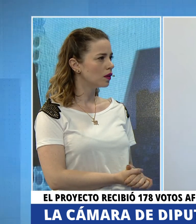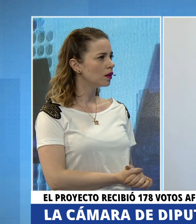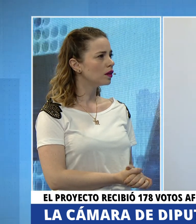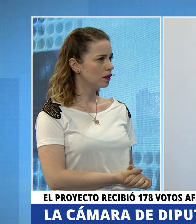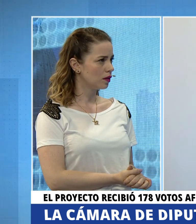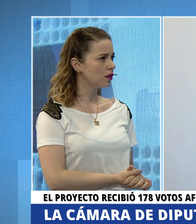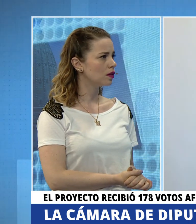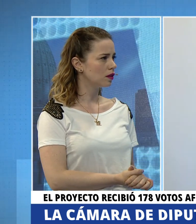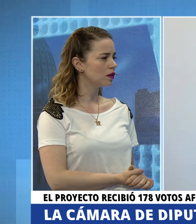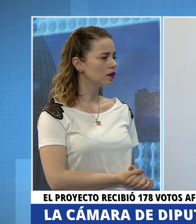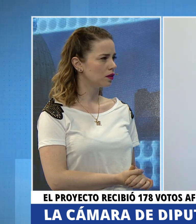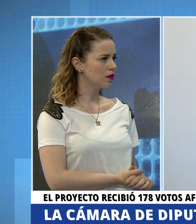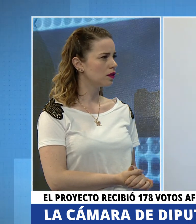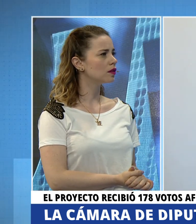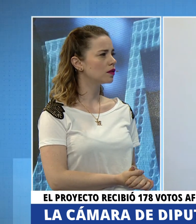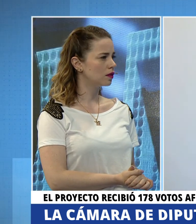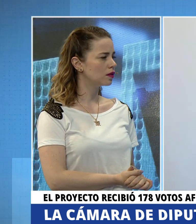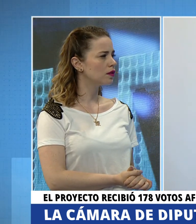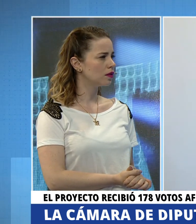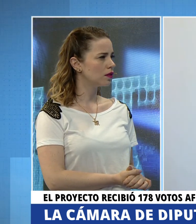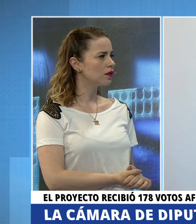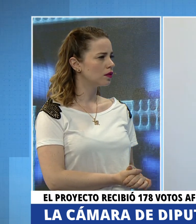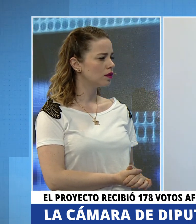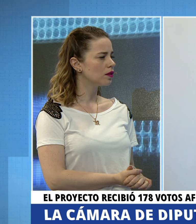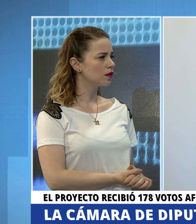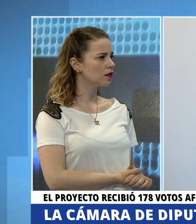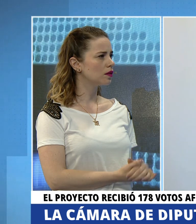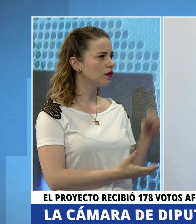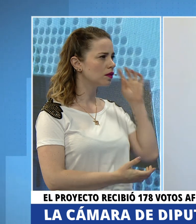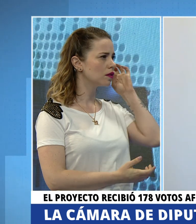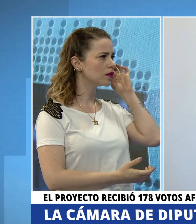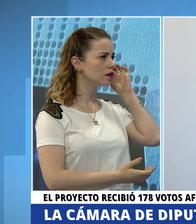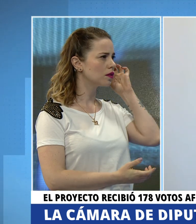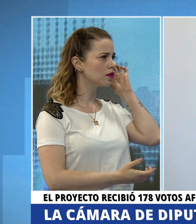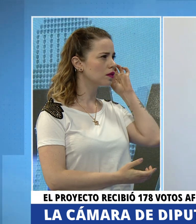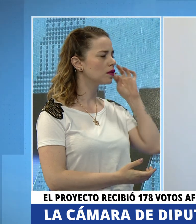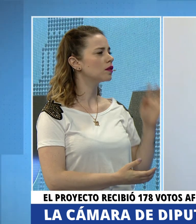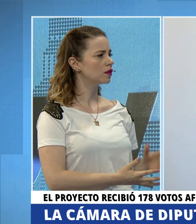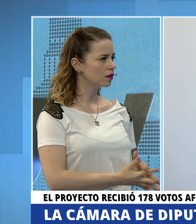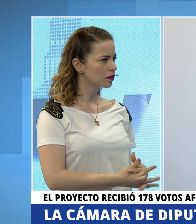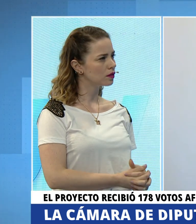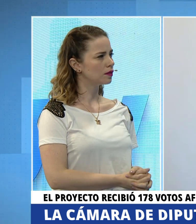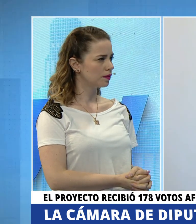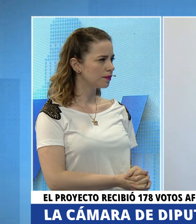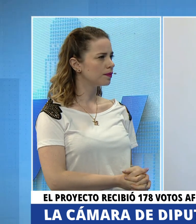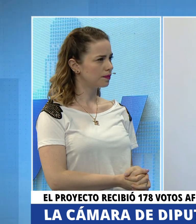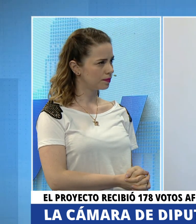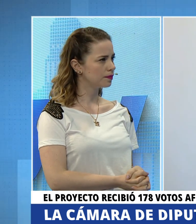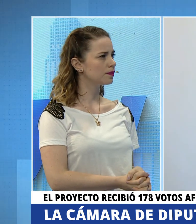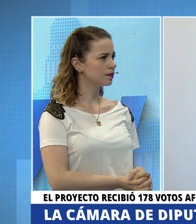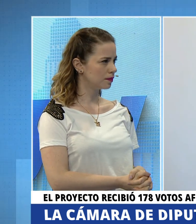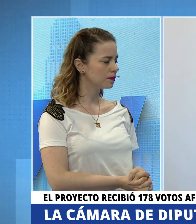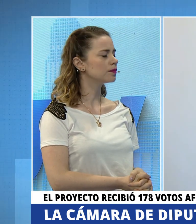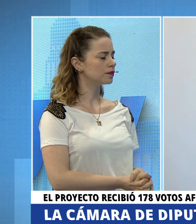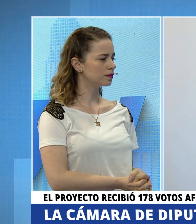Bueno, la idea es que el Gabinete Nacional una vez al mes se reúna en estas ciudades, que la elección de